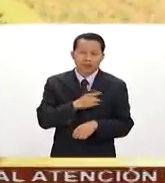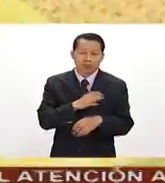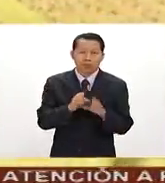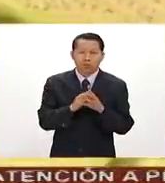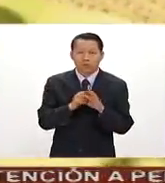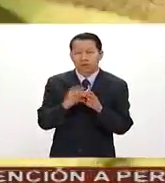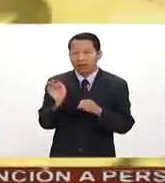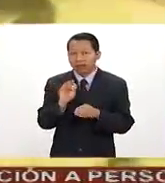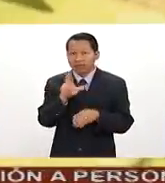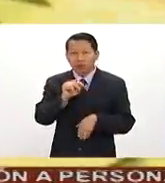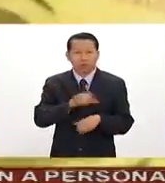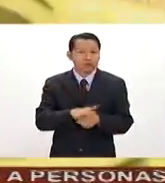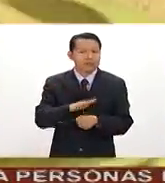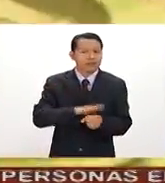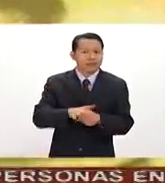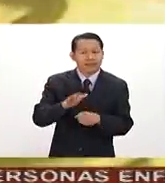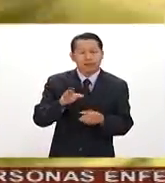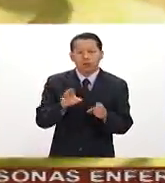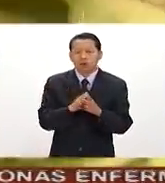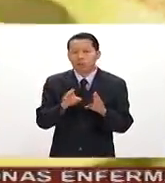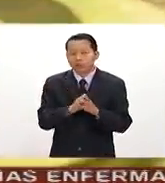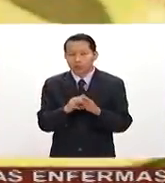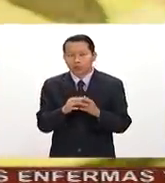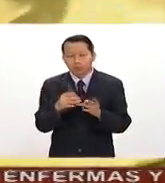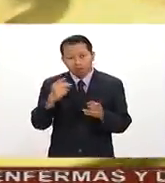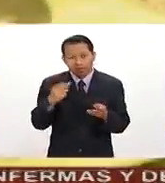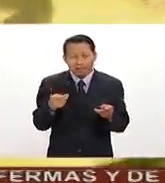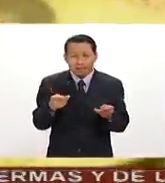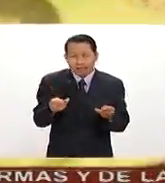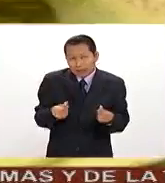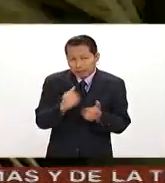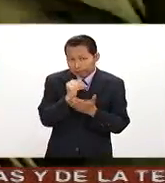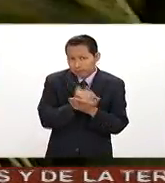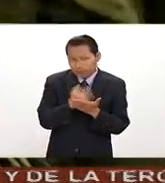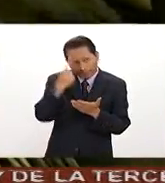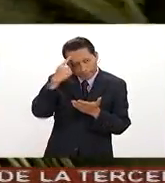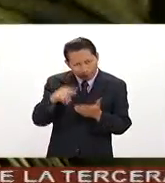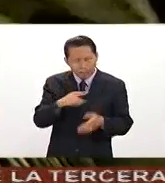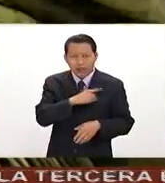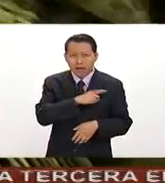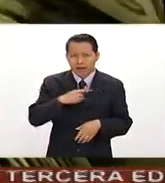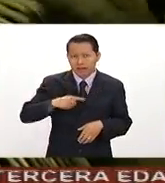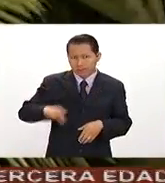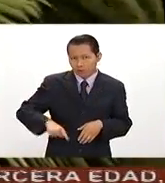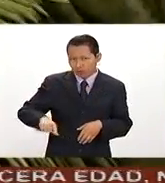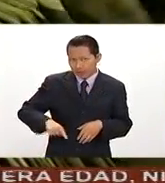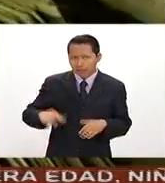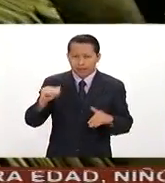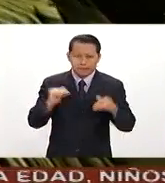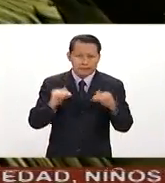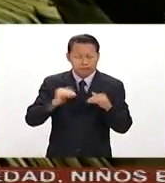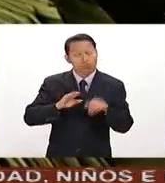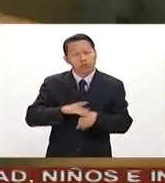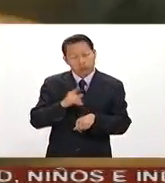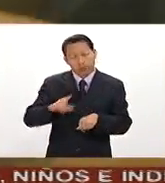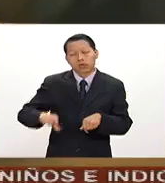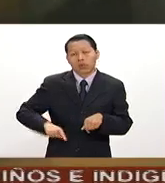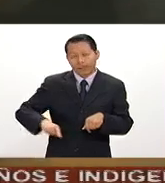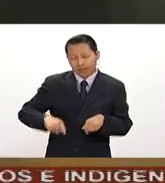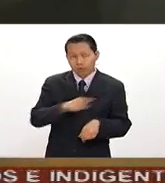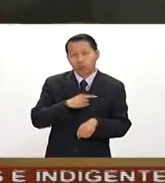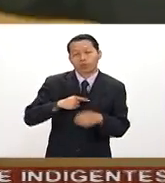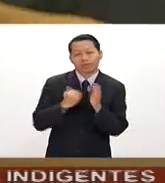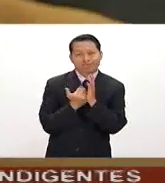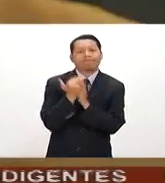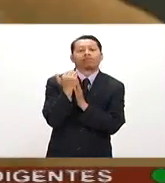sea suficiente ese superávit para poder estabilizar la deuda del gobierno, que ha crecido mucho, y ese